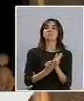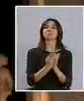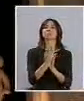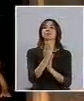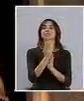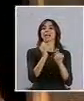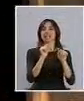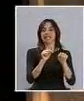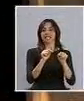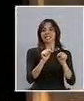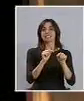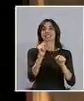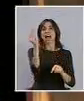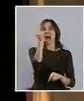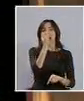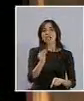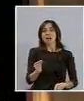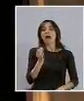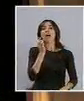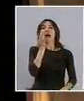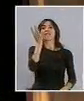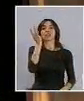en esta animada aventura.